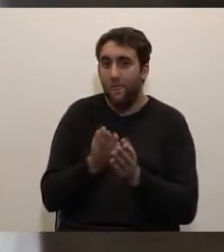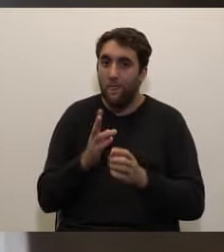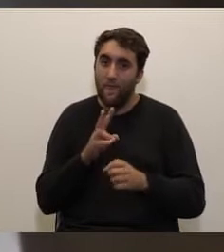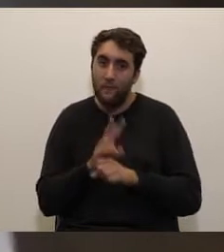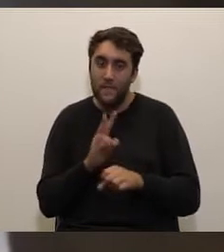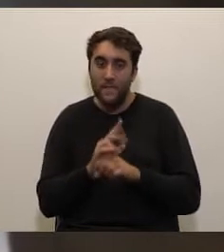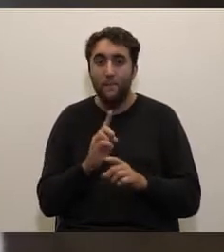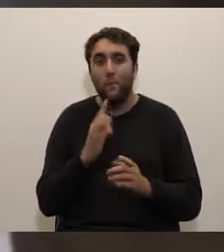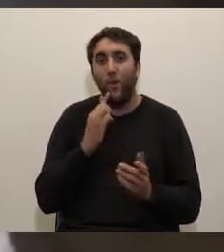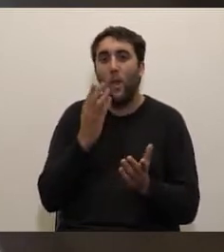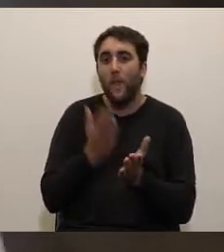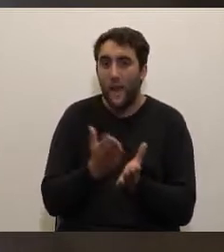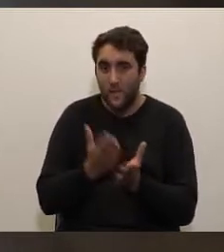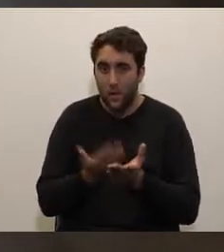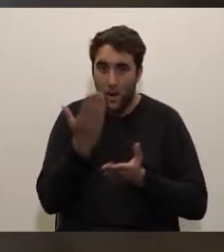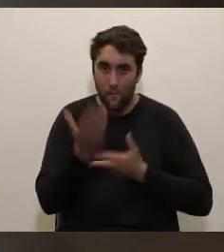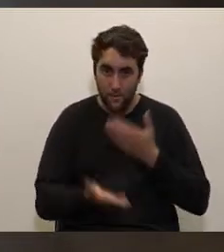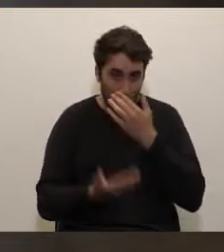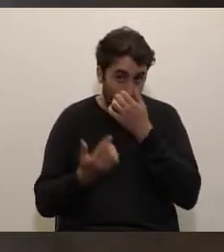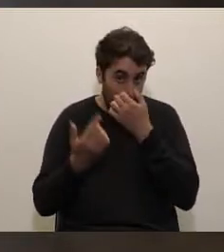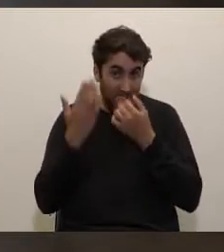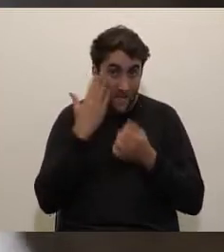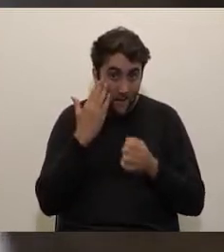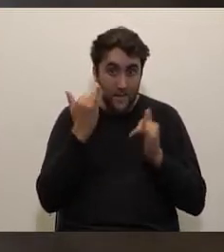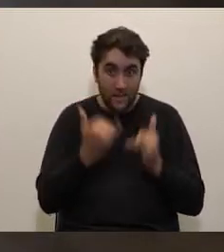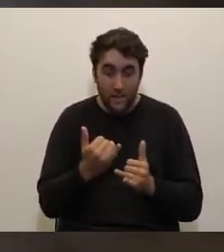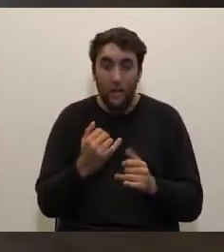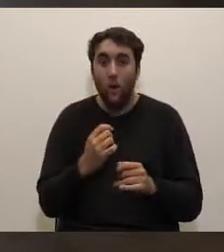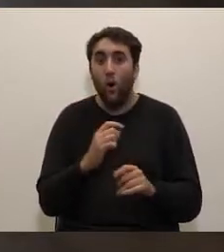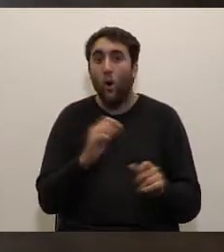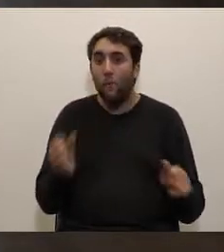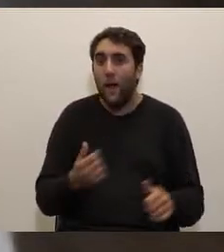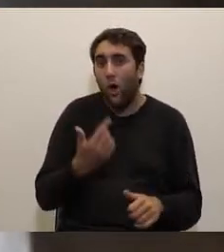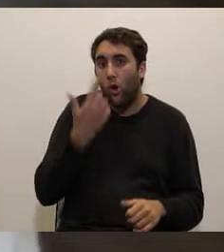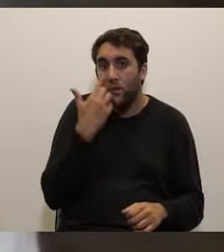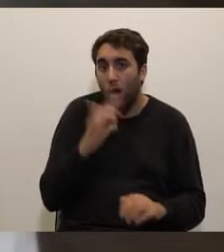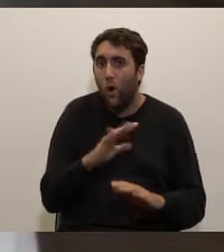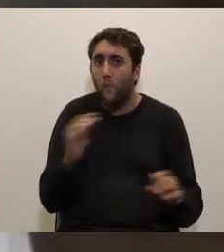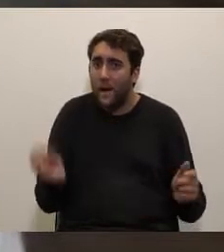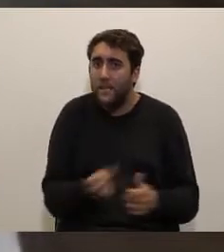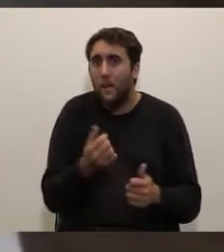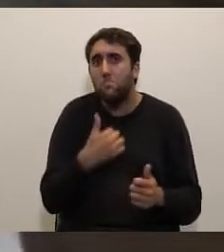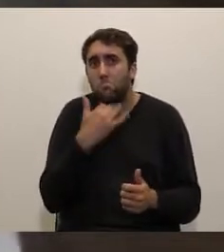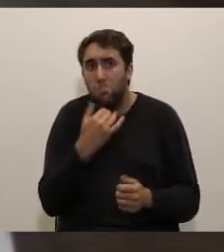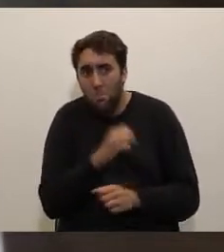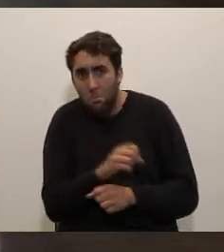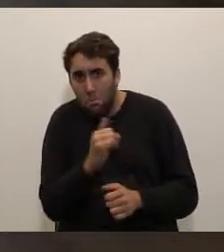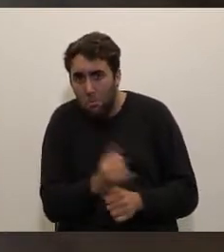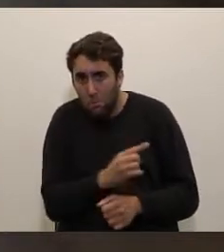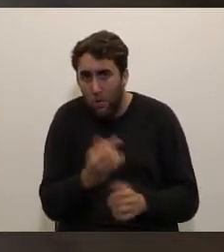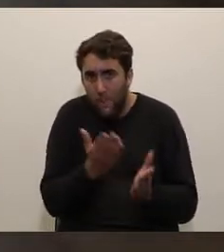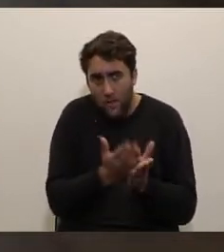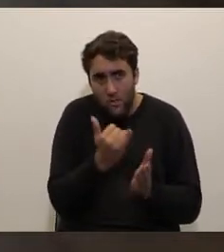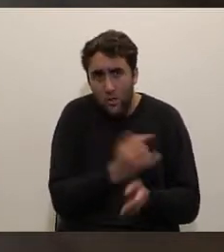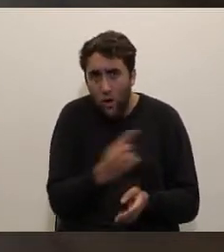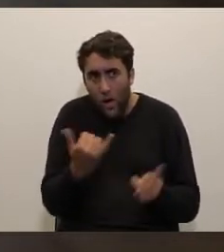de los derechos, ya sea para saber, para conocerlos o para ejercerlos a través de herramientas digitales. Y ahí